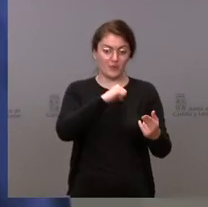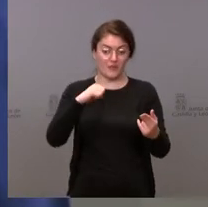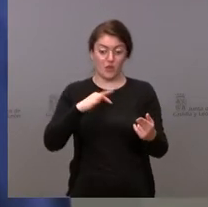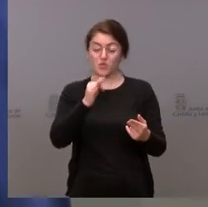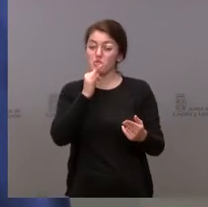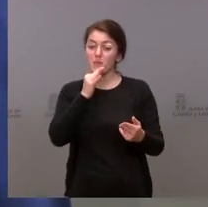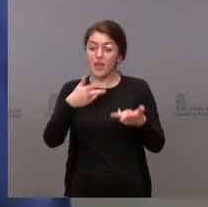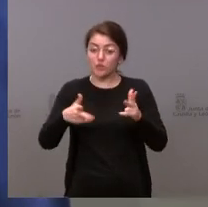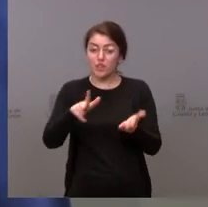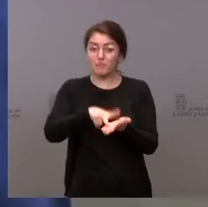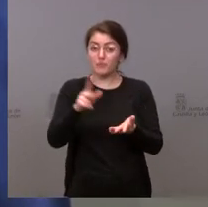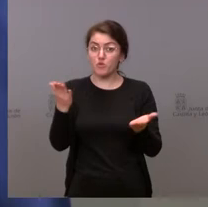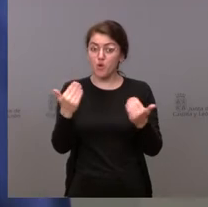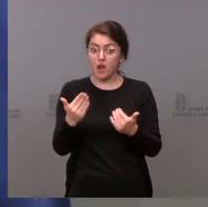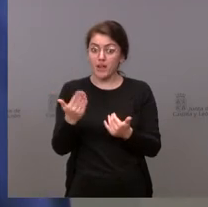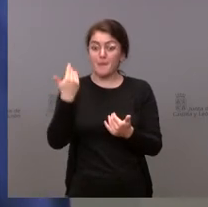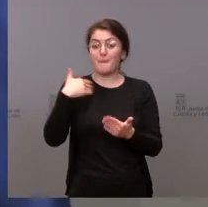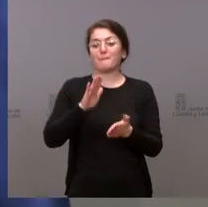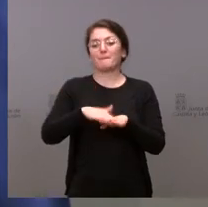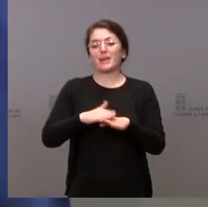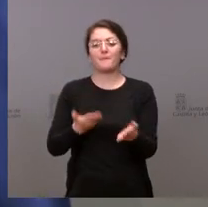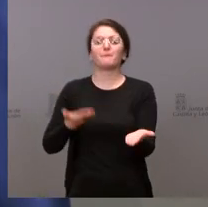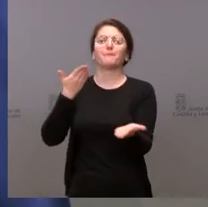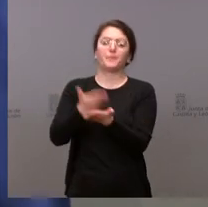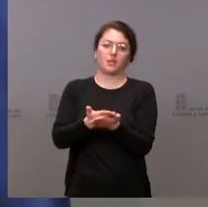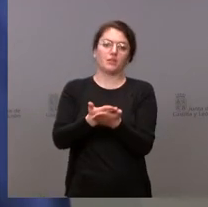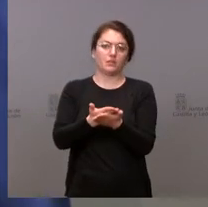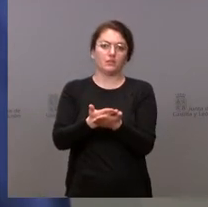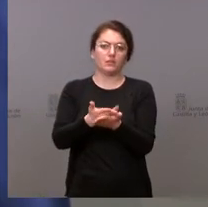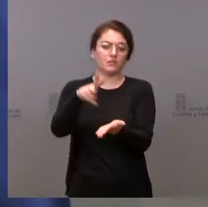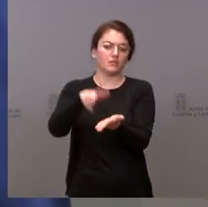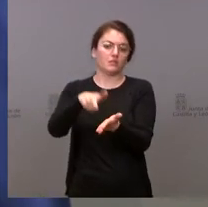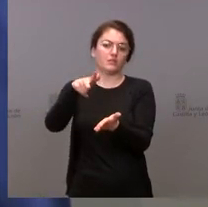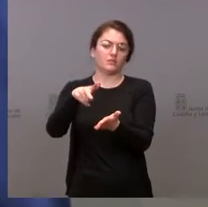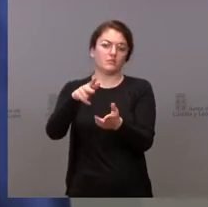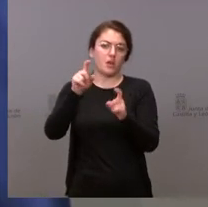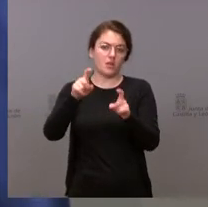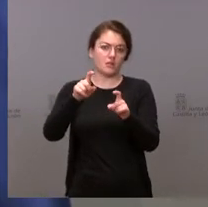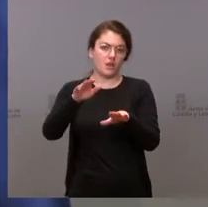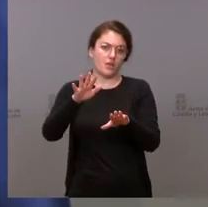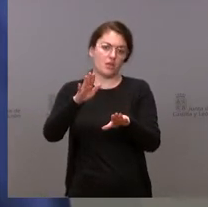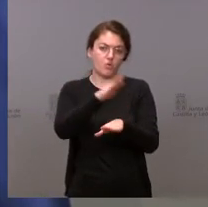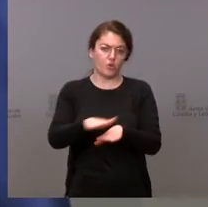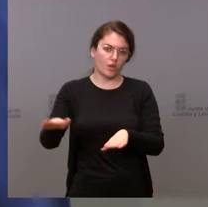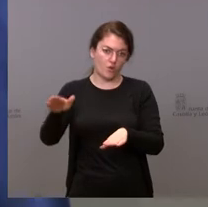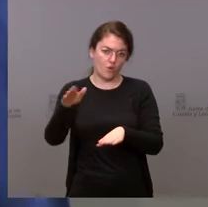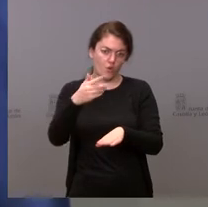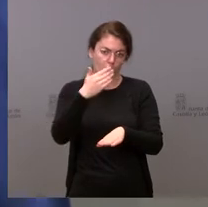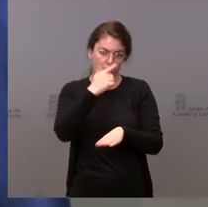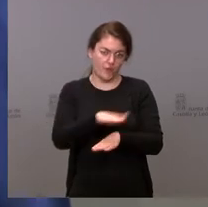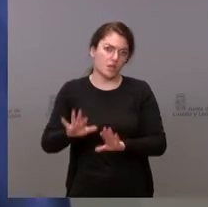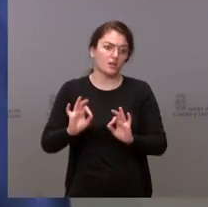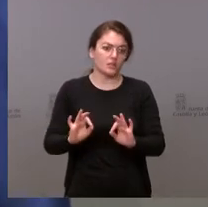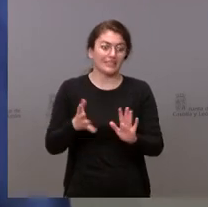su aprobación como centro educativo de primer ciclo de educación infantil y por tanto este doble aspecto contemplamos que